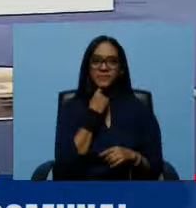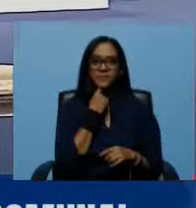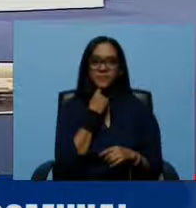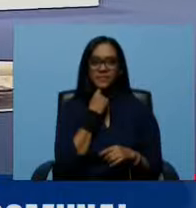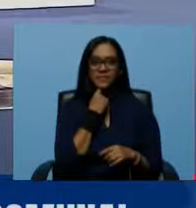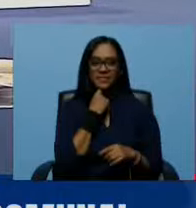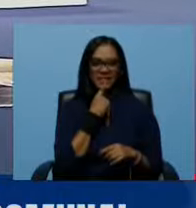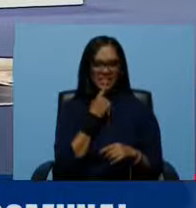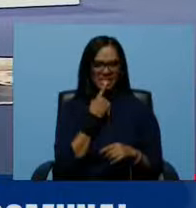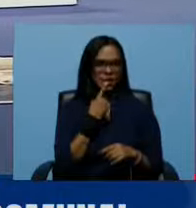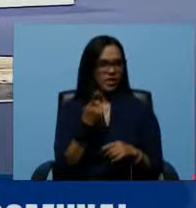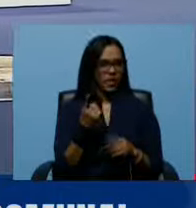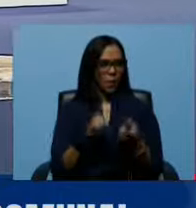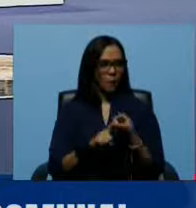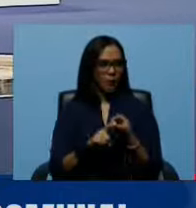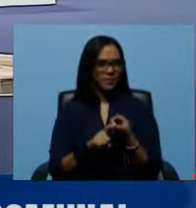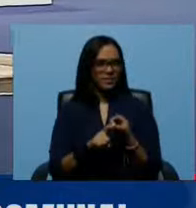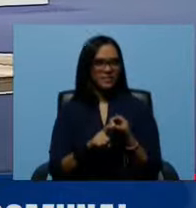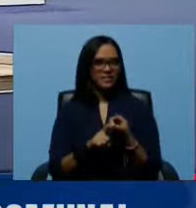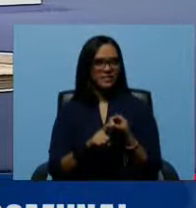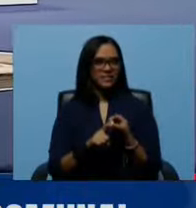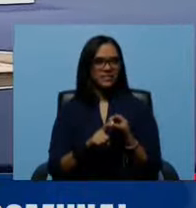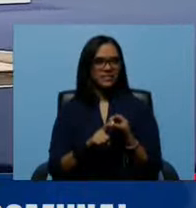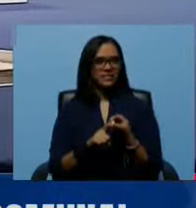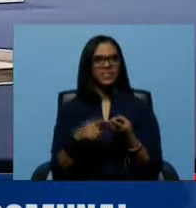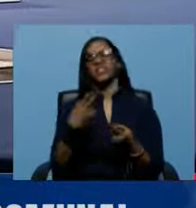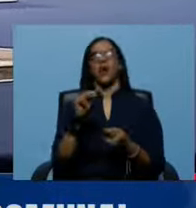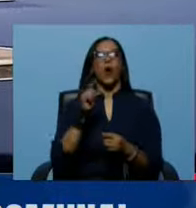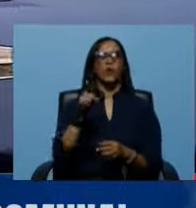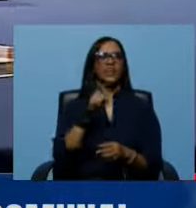Sí. ¿Se lo cuento, Silvia? Sí. No, ustedes